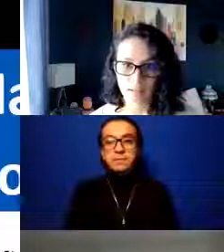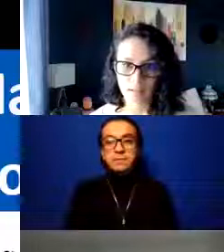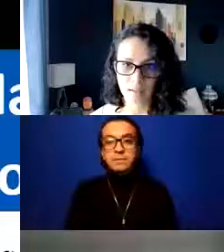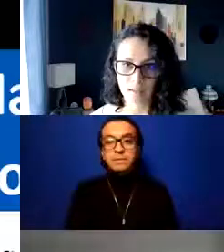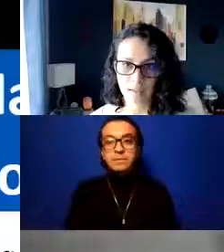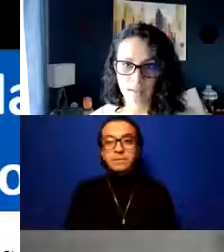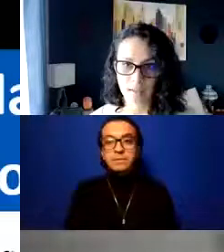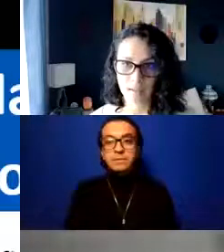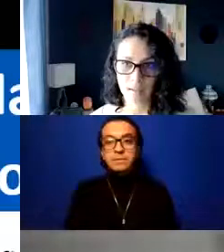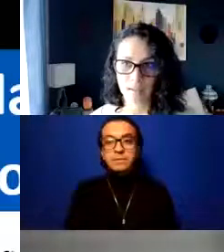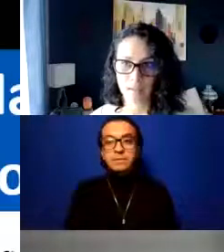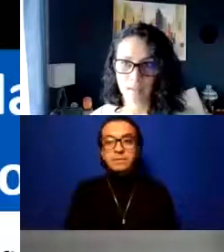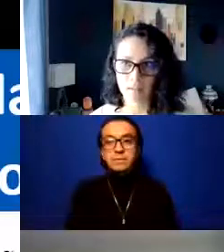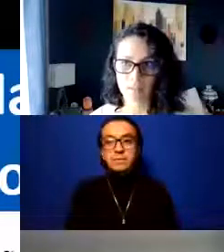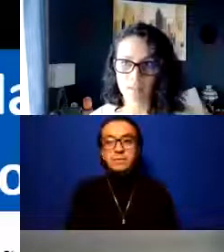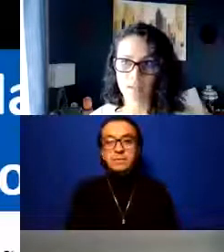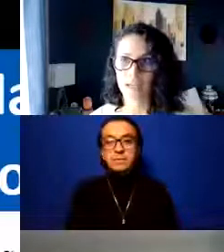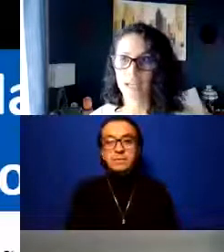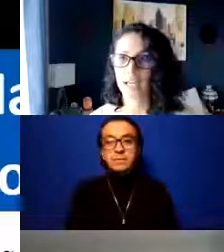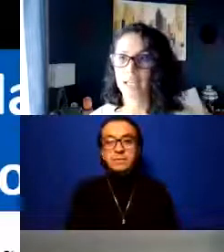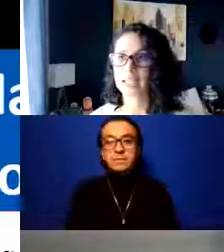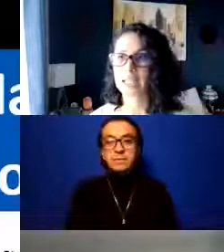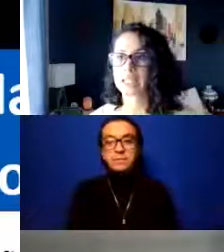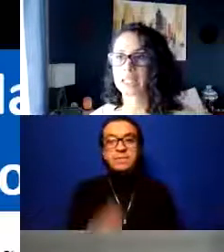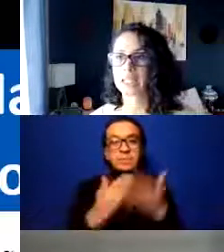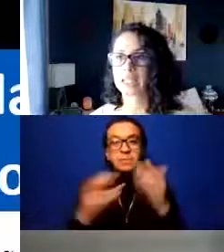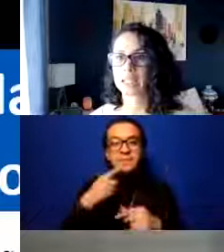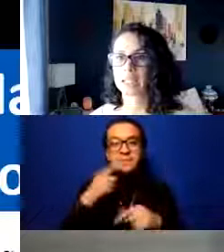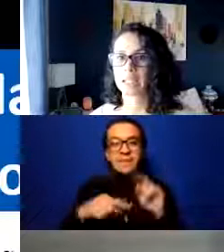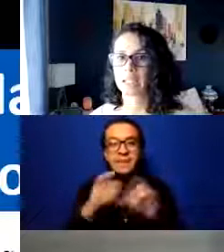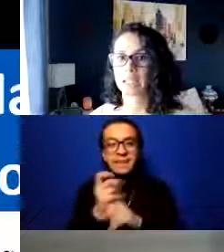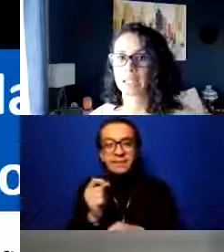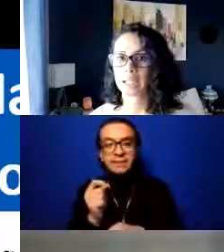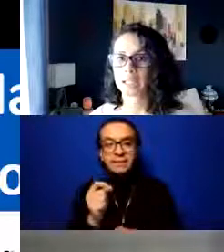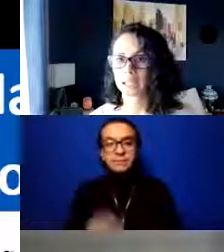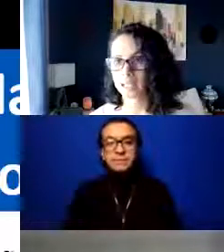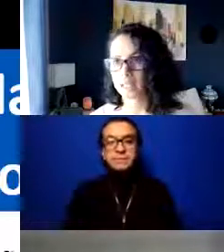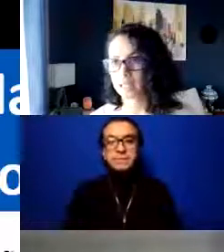Interpretation should be on. She says she No se can't. escucha nada.